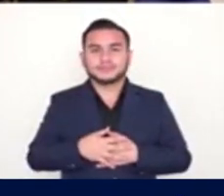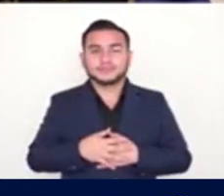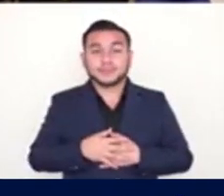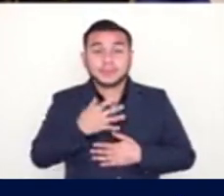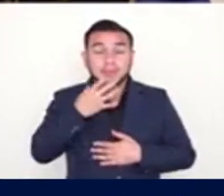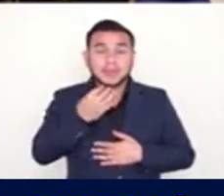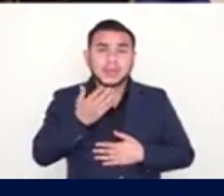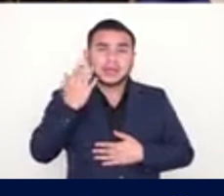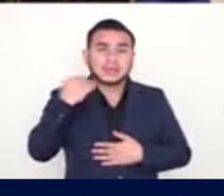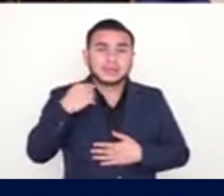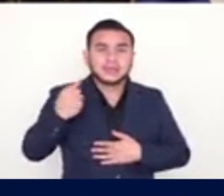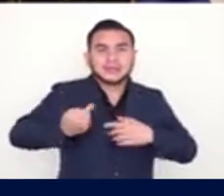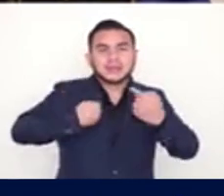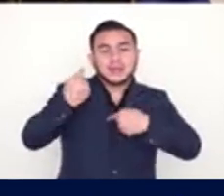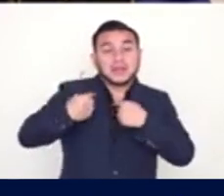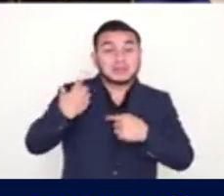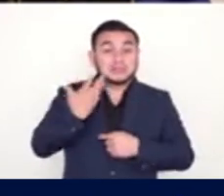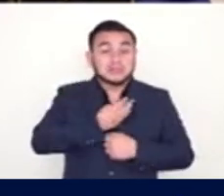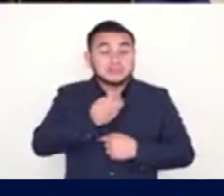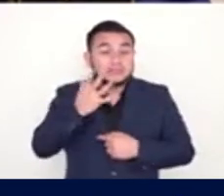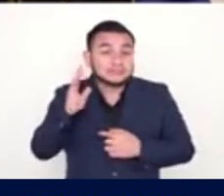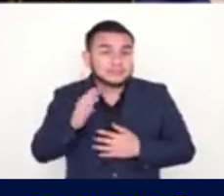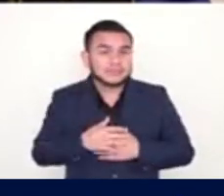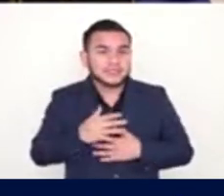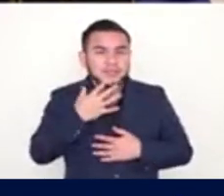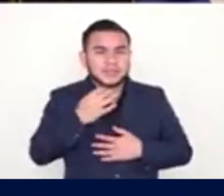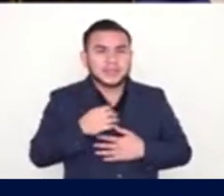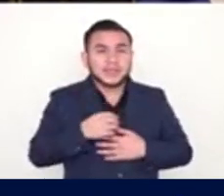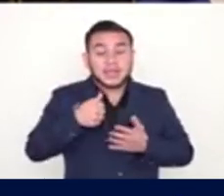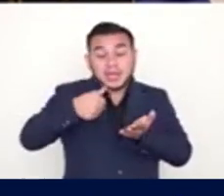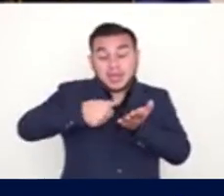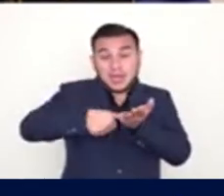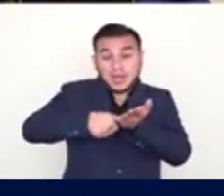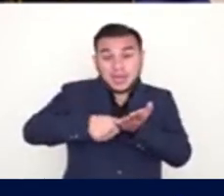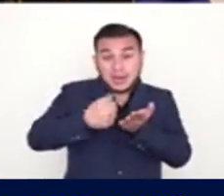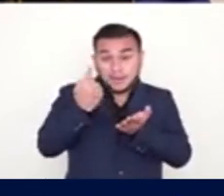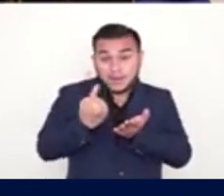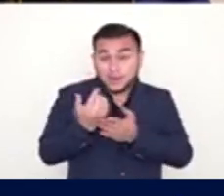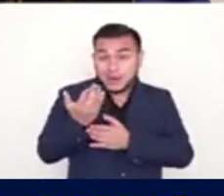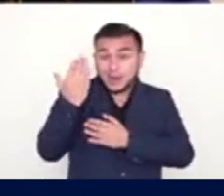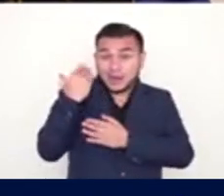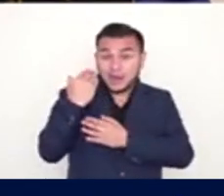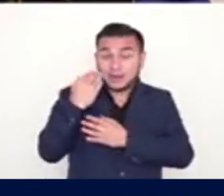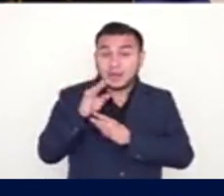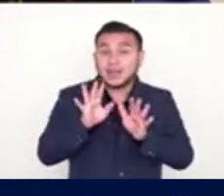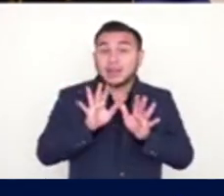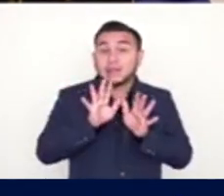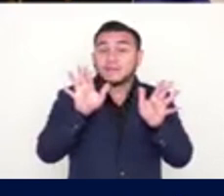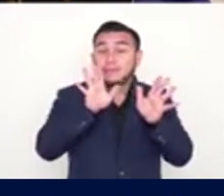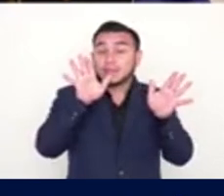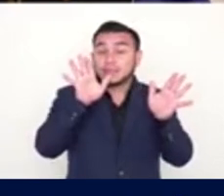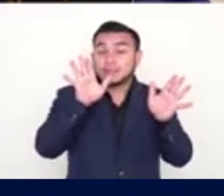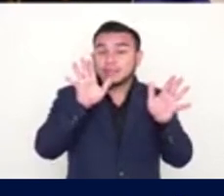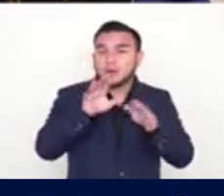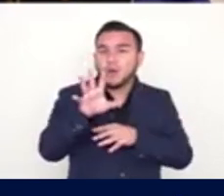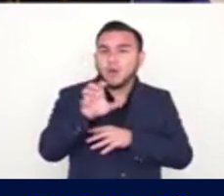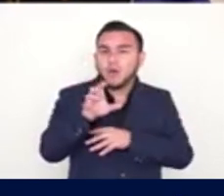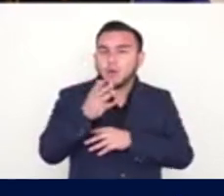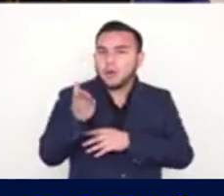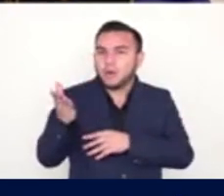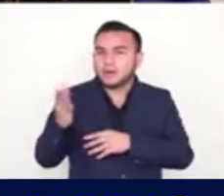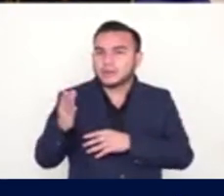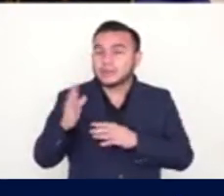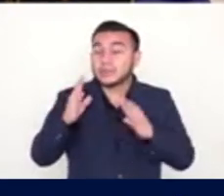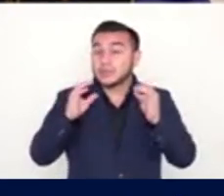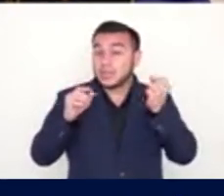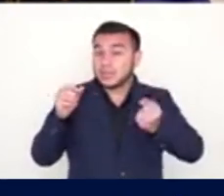O sí sacaron, pero en contra de nosotros. El alcalde estaba robándose el abono y ahí estaba liderando la marcha de los alcaldes. Y yo dije, me di cuenta de una